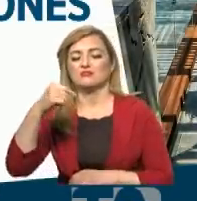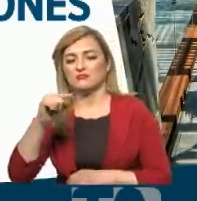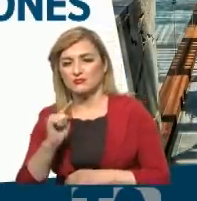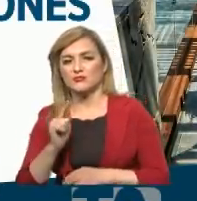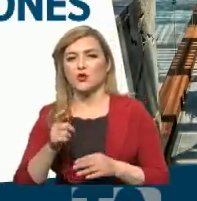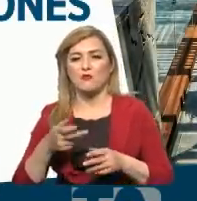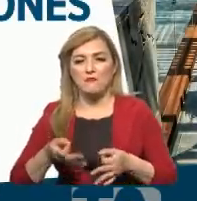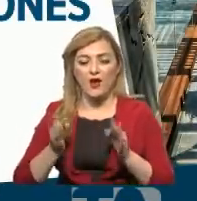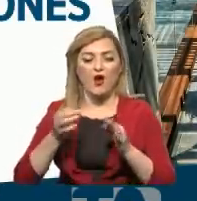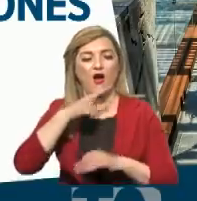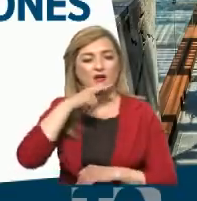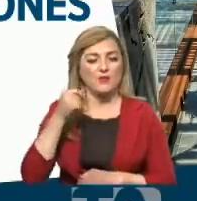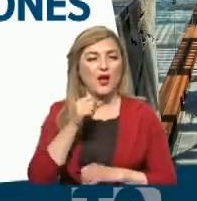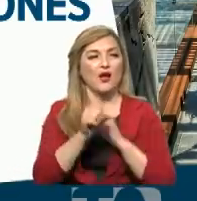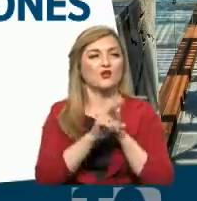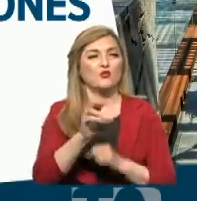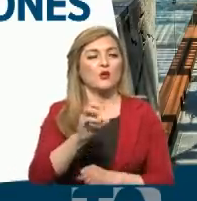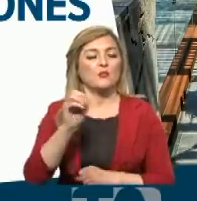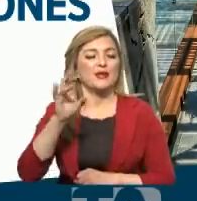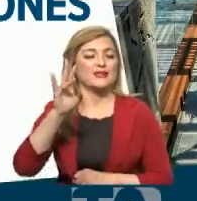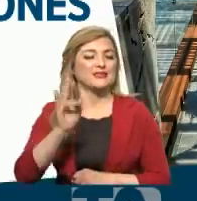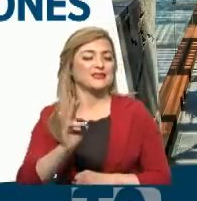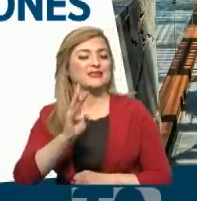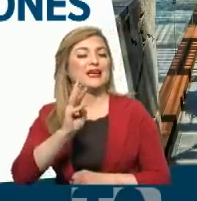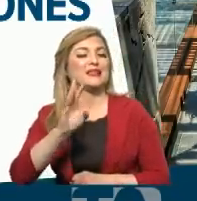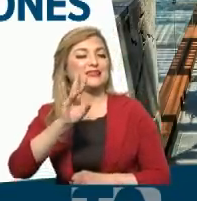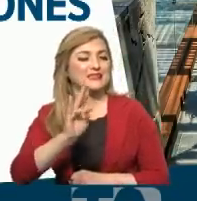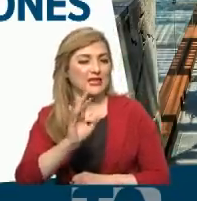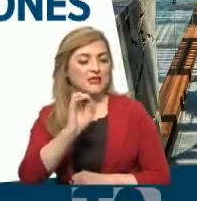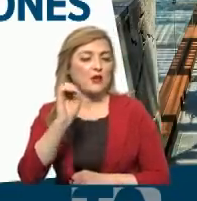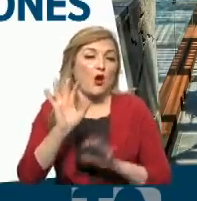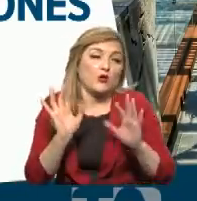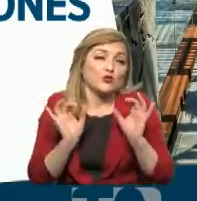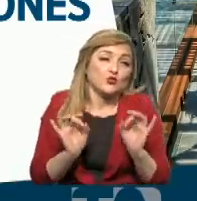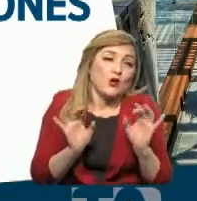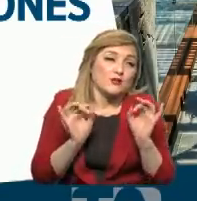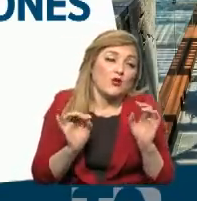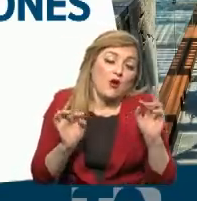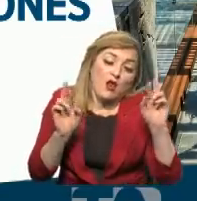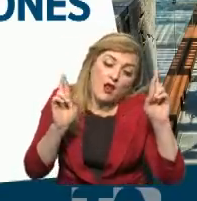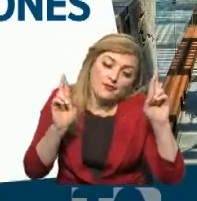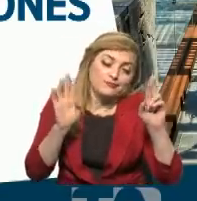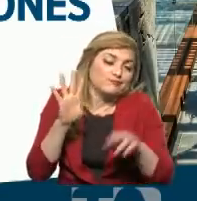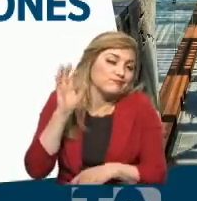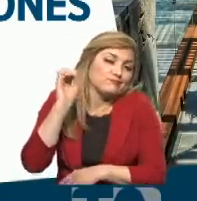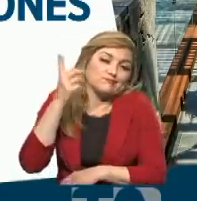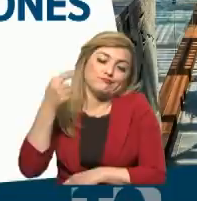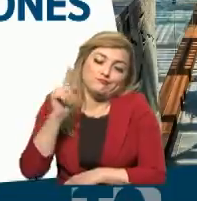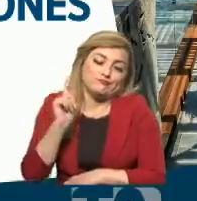En 2020, 67. Y ahora esperan que con suerte se logre mover en la economía